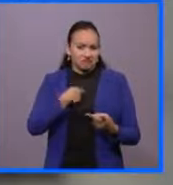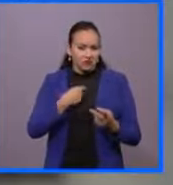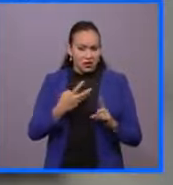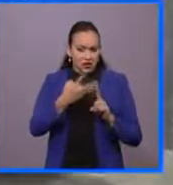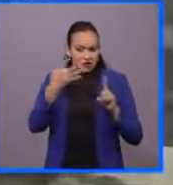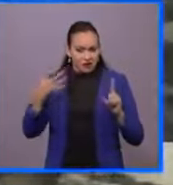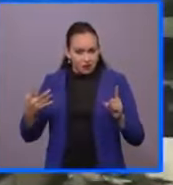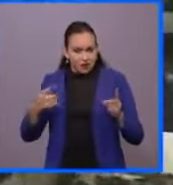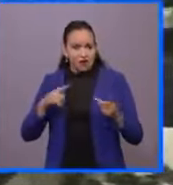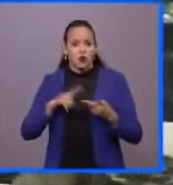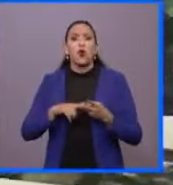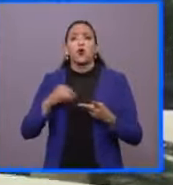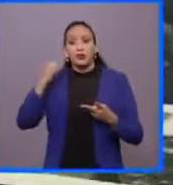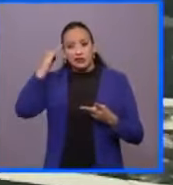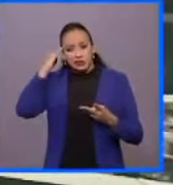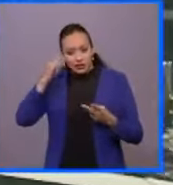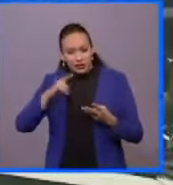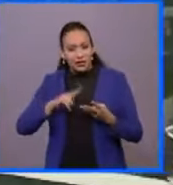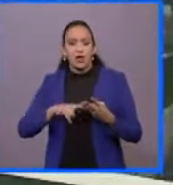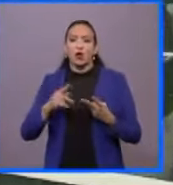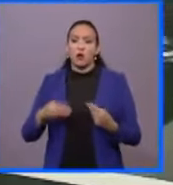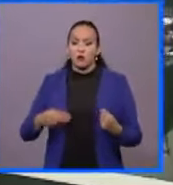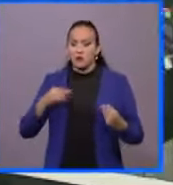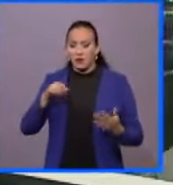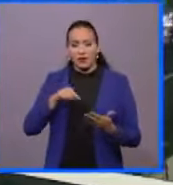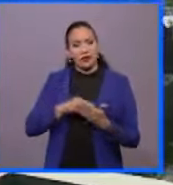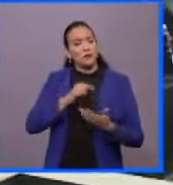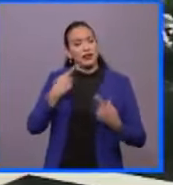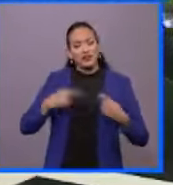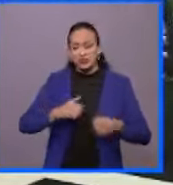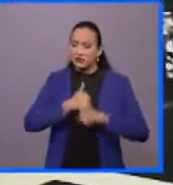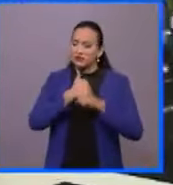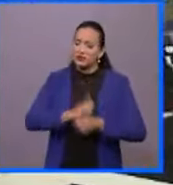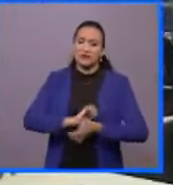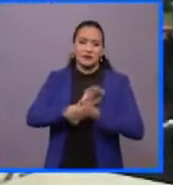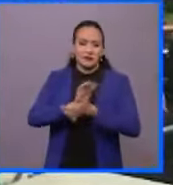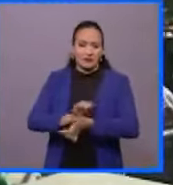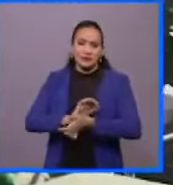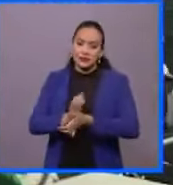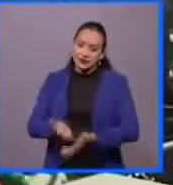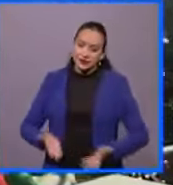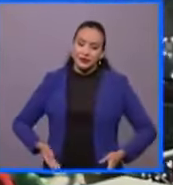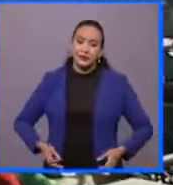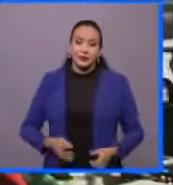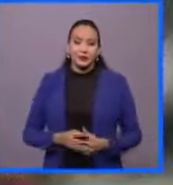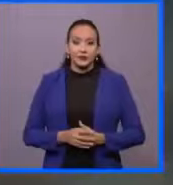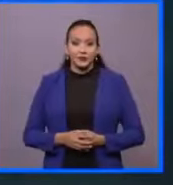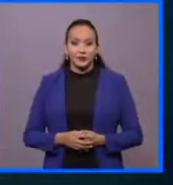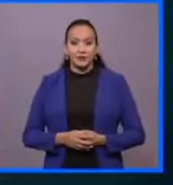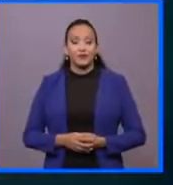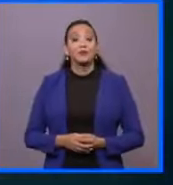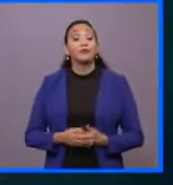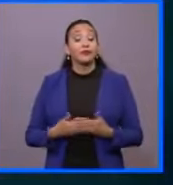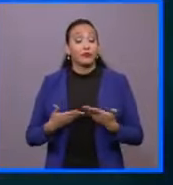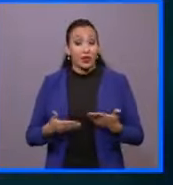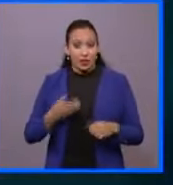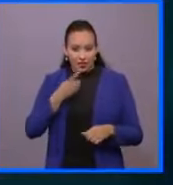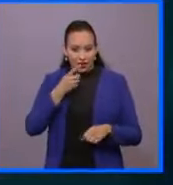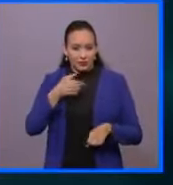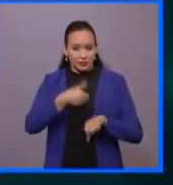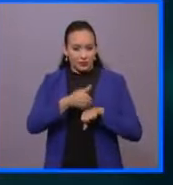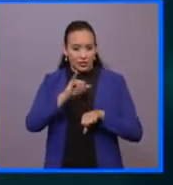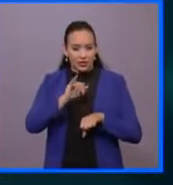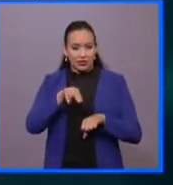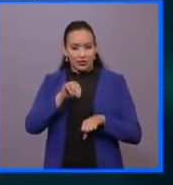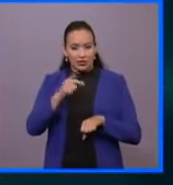de género, alertó la Unidad General de Conocimiento Científico y Derechos Humanos de la Suprema Corte. Según cifras del